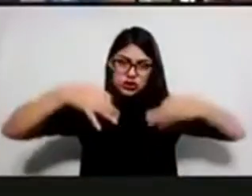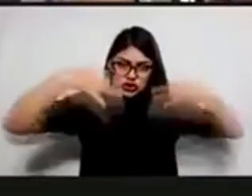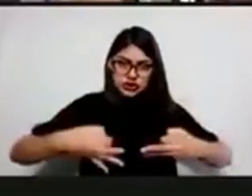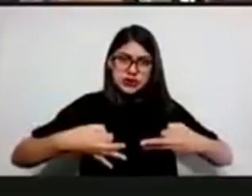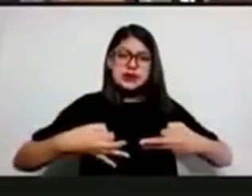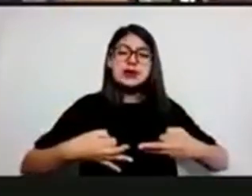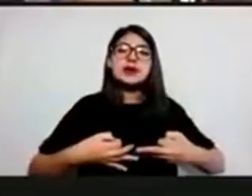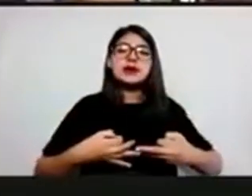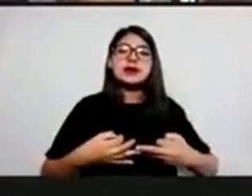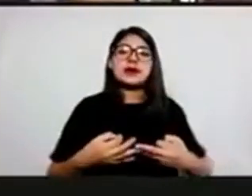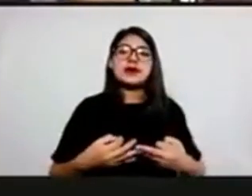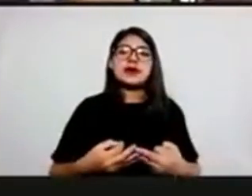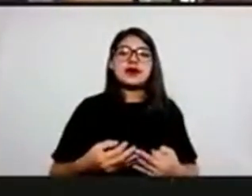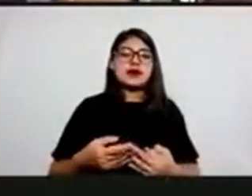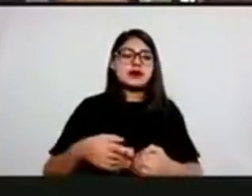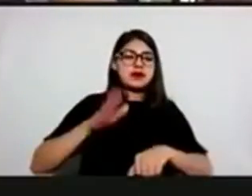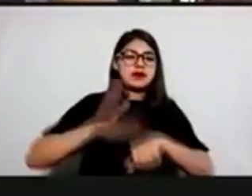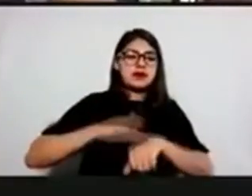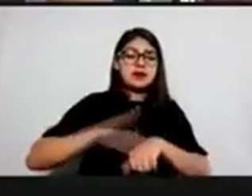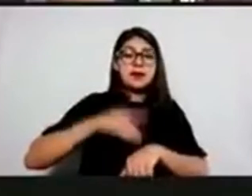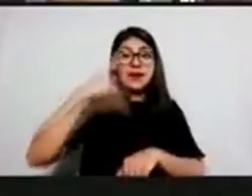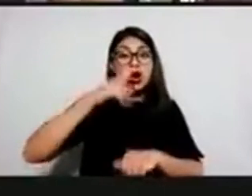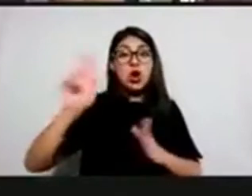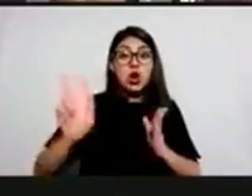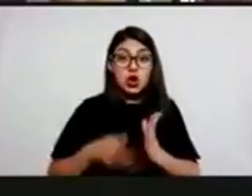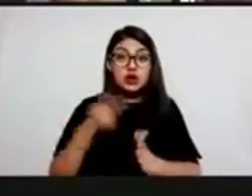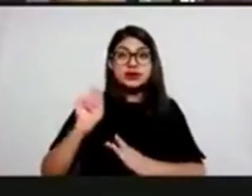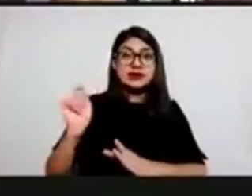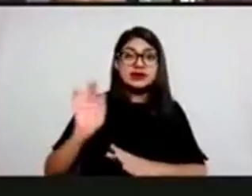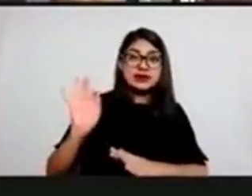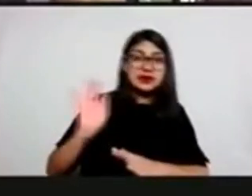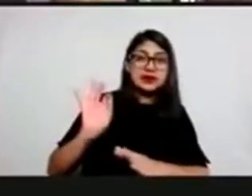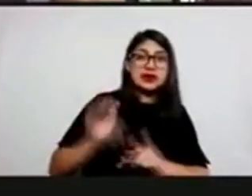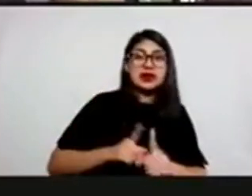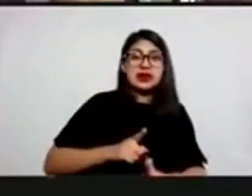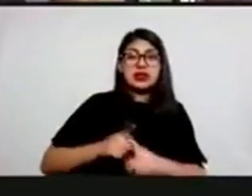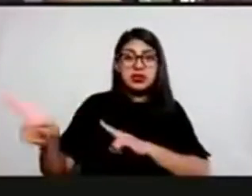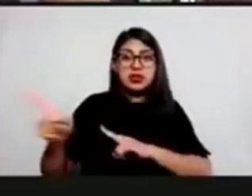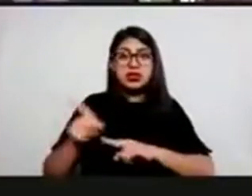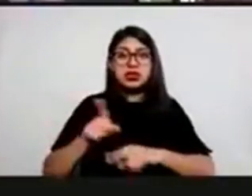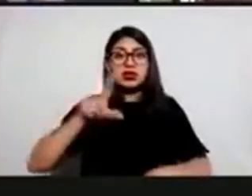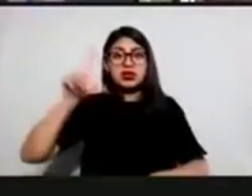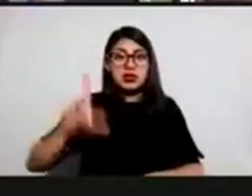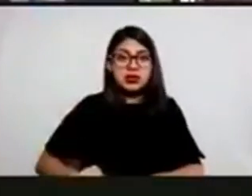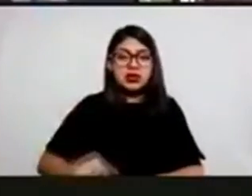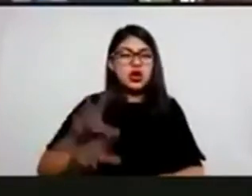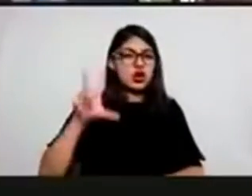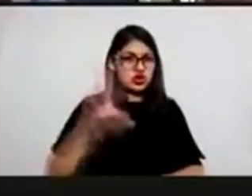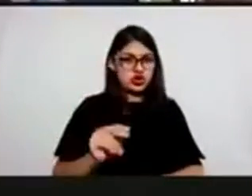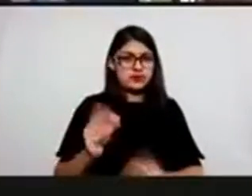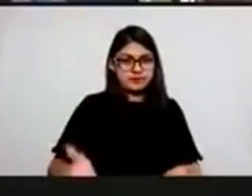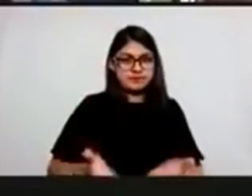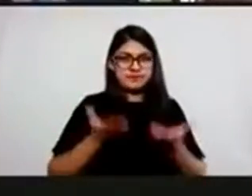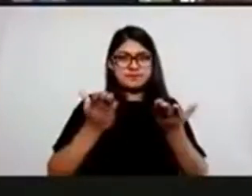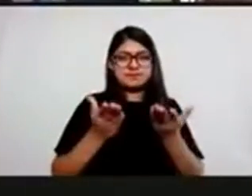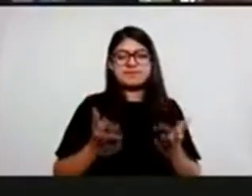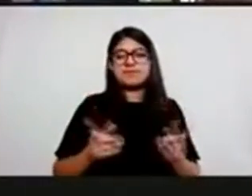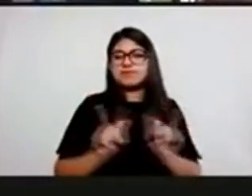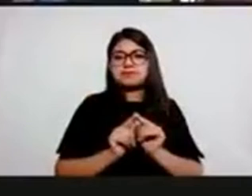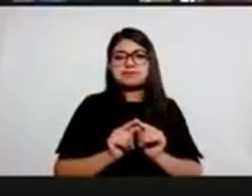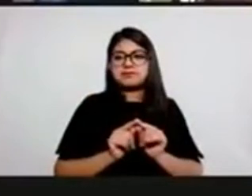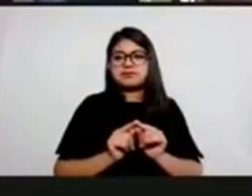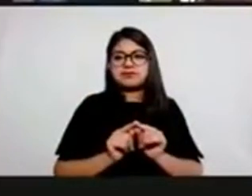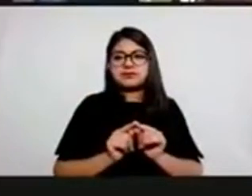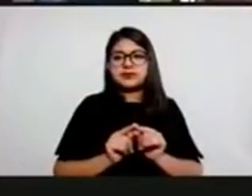alguna revictimización de las denunciantes en este caso. Sería cuanto de mi parte. Muchas gracias,